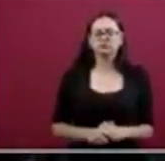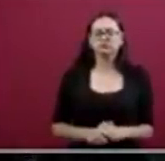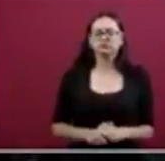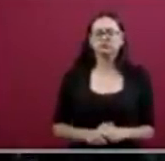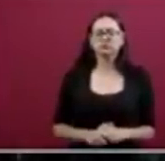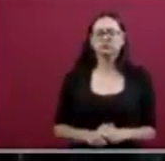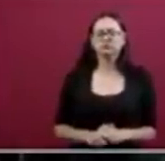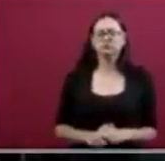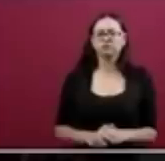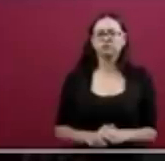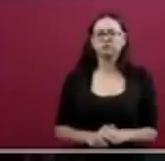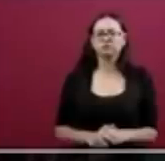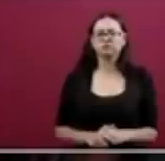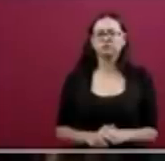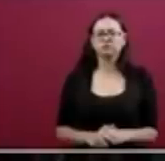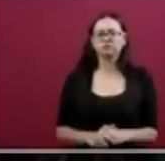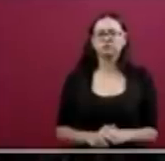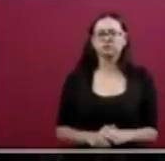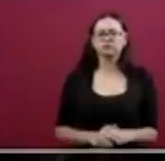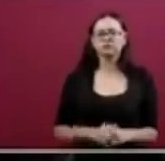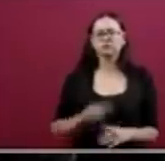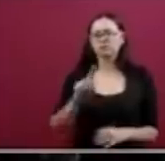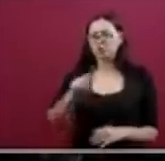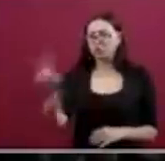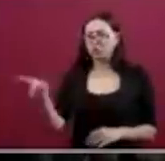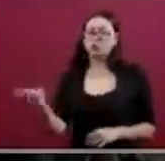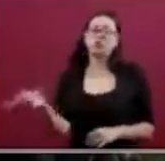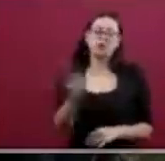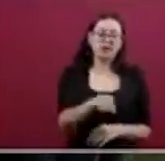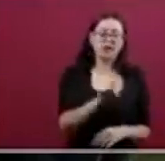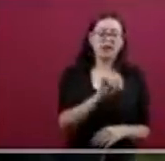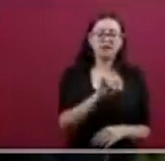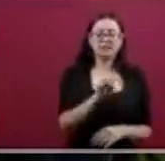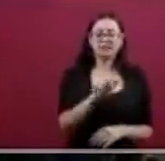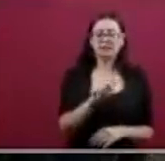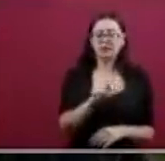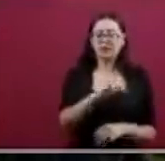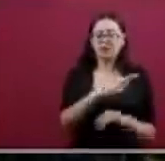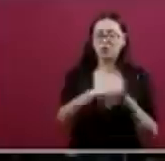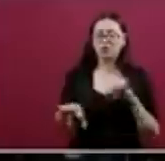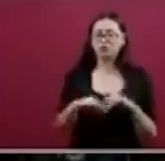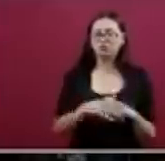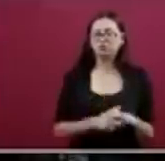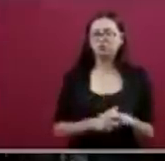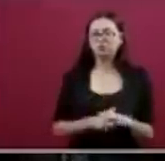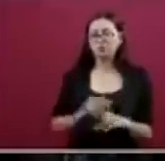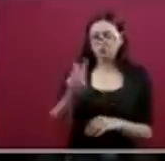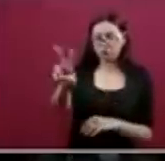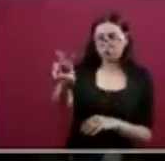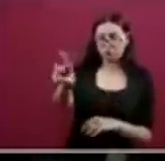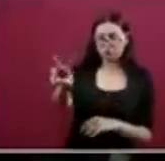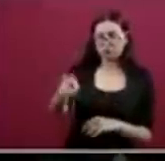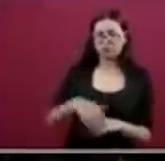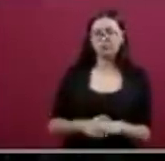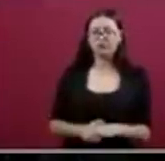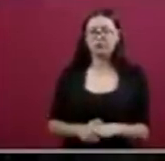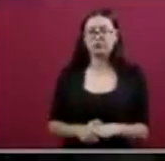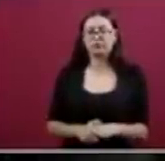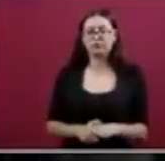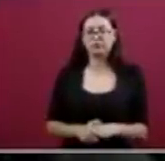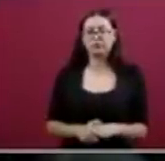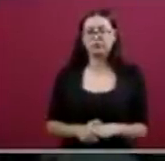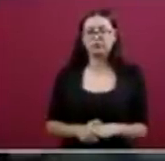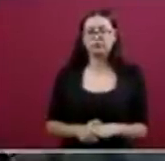Y terminamos con Isabel, ya. Porque ustedes dos, digo, fue